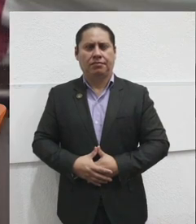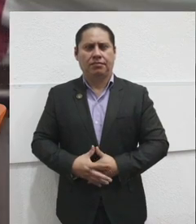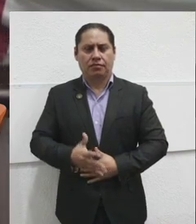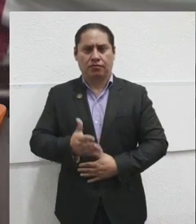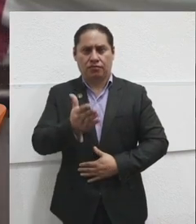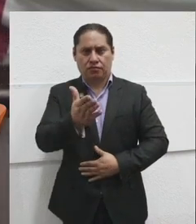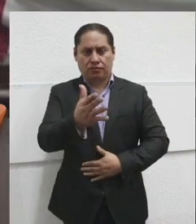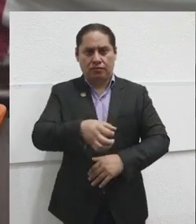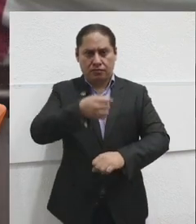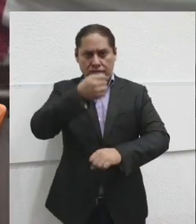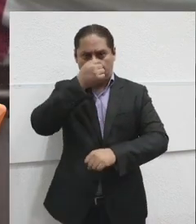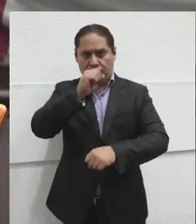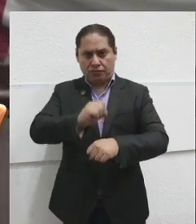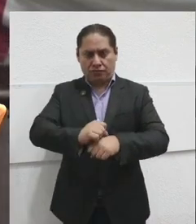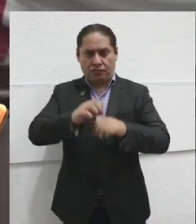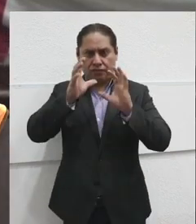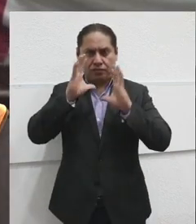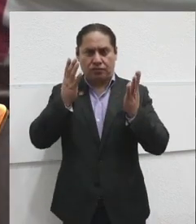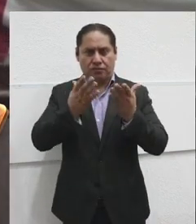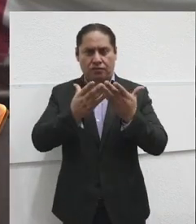Solicito